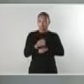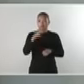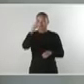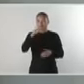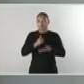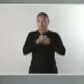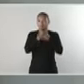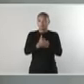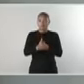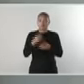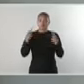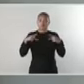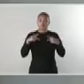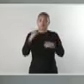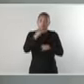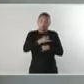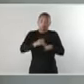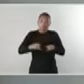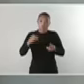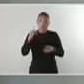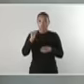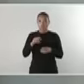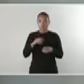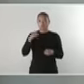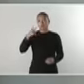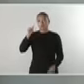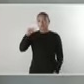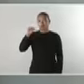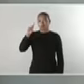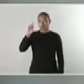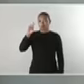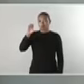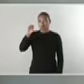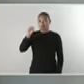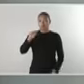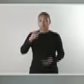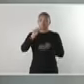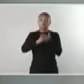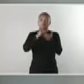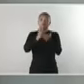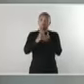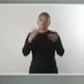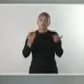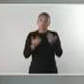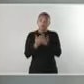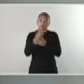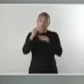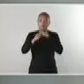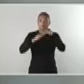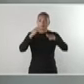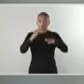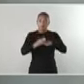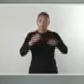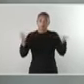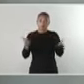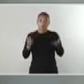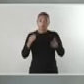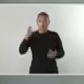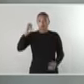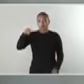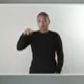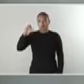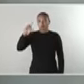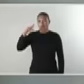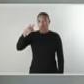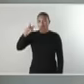beneficio de los agricultores y ganaderos segundo Tamaulipas será parte de un nuevo mundo que se construye con el sector energético